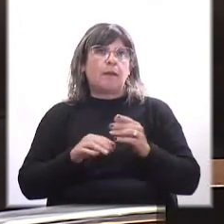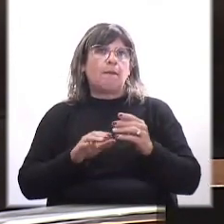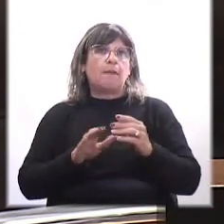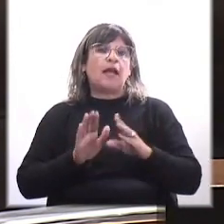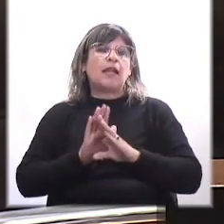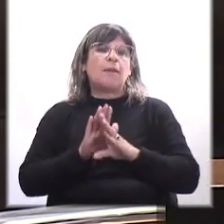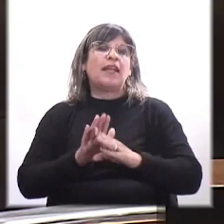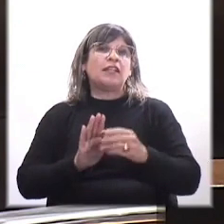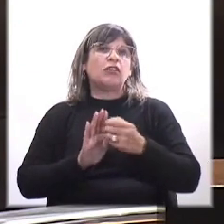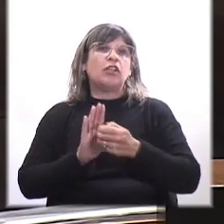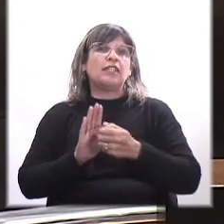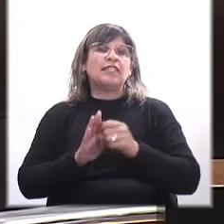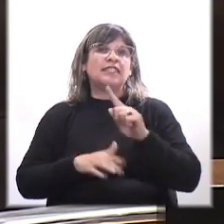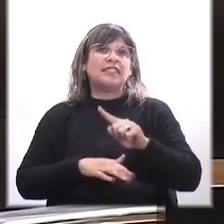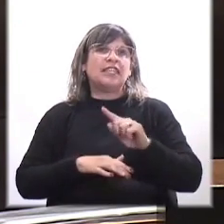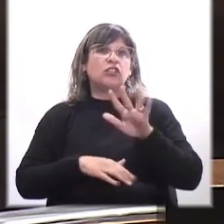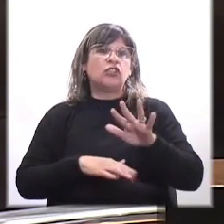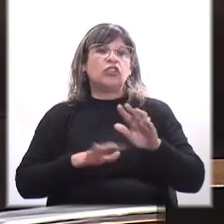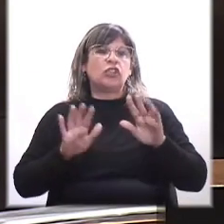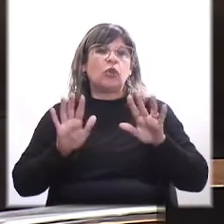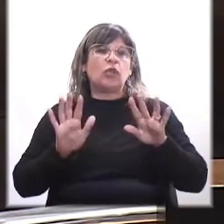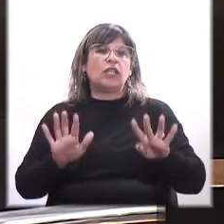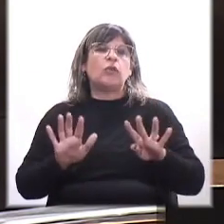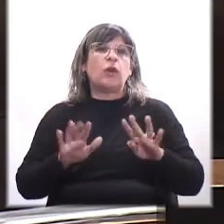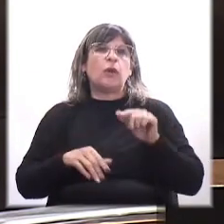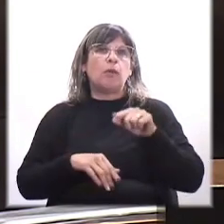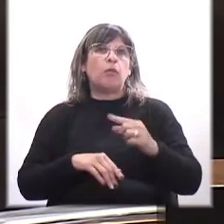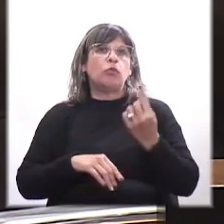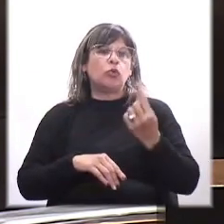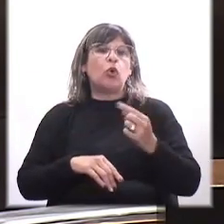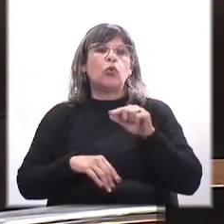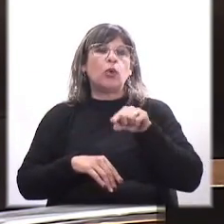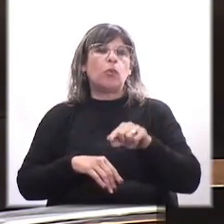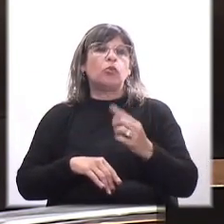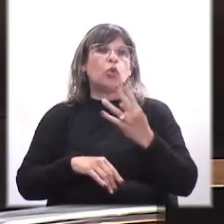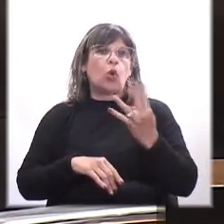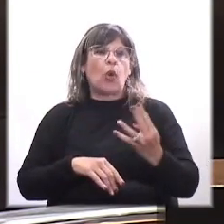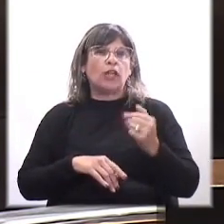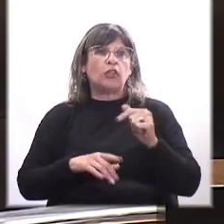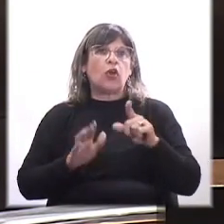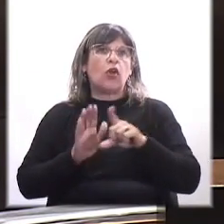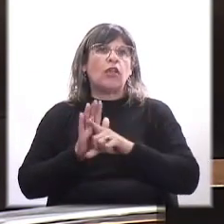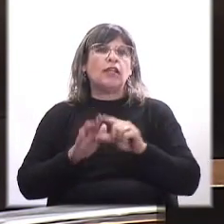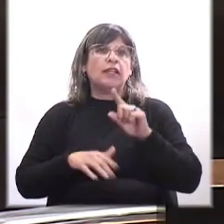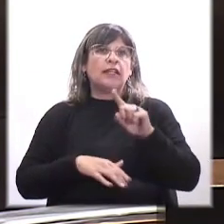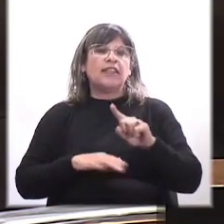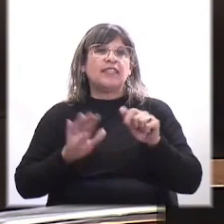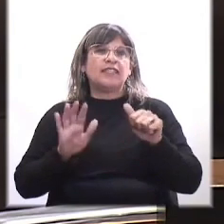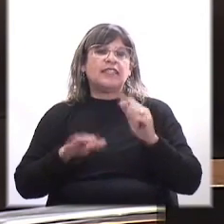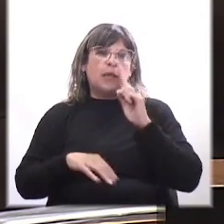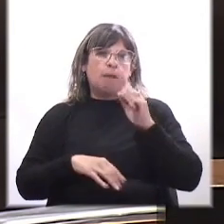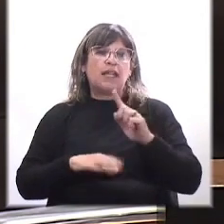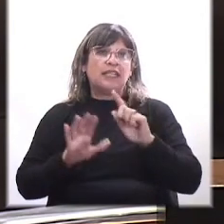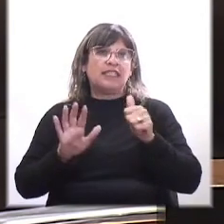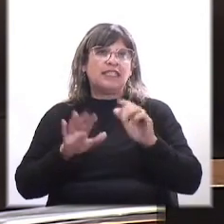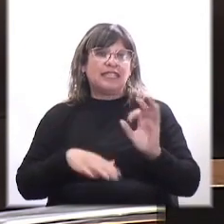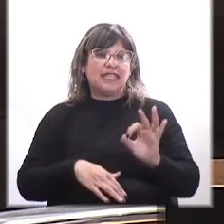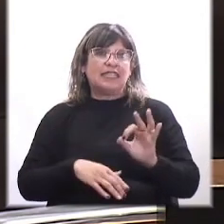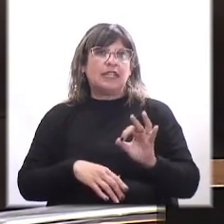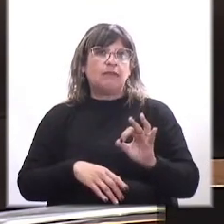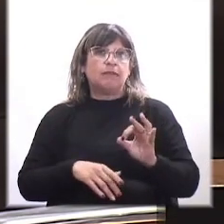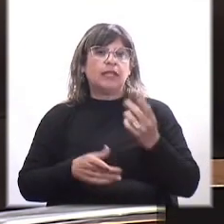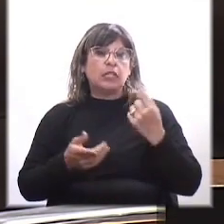artículos 159.1 y 159.4 de la Ley 16.060. Es